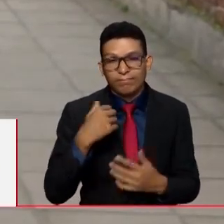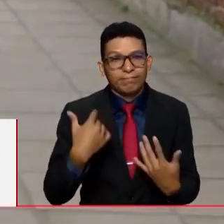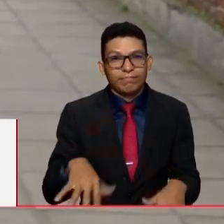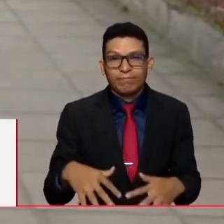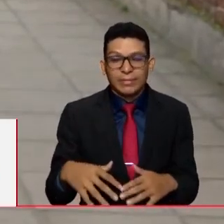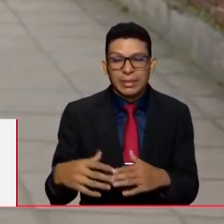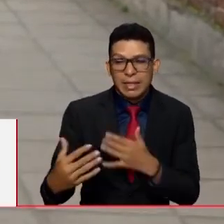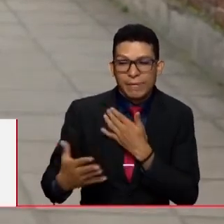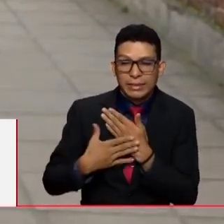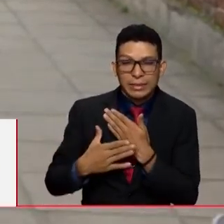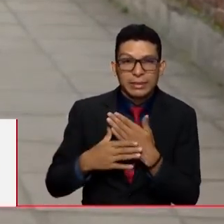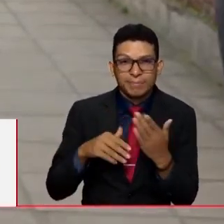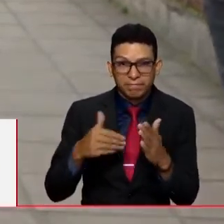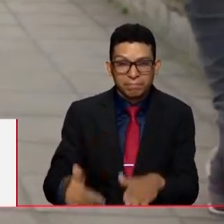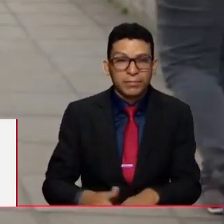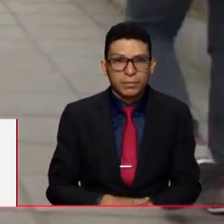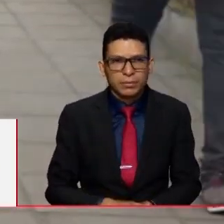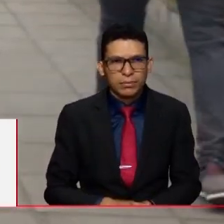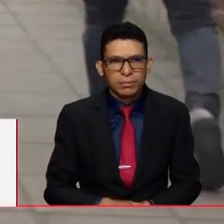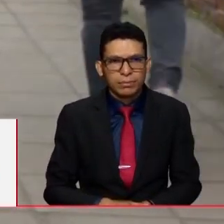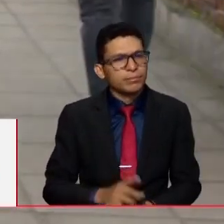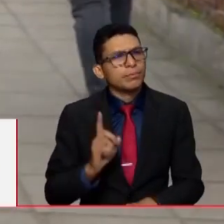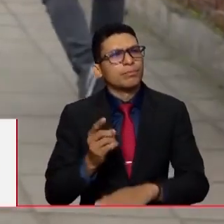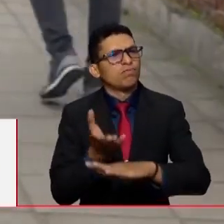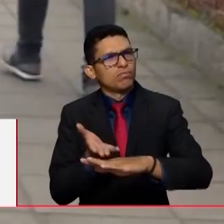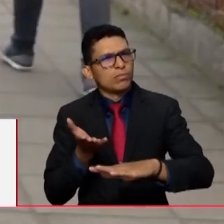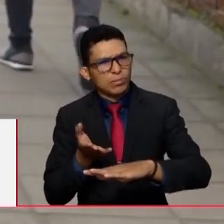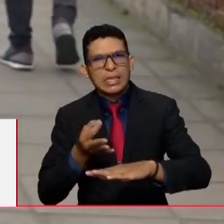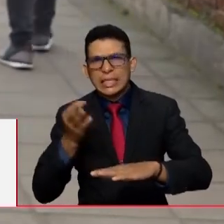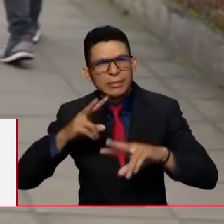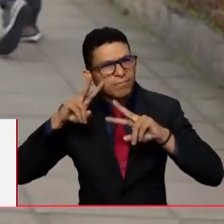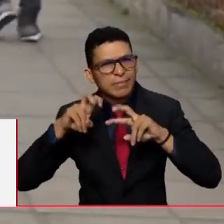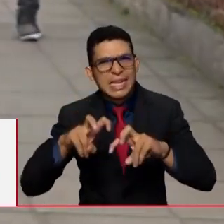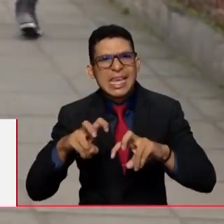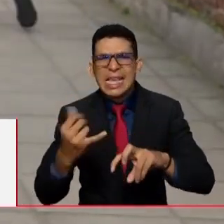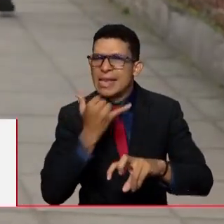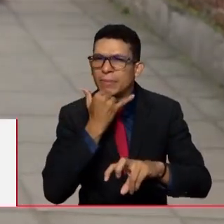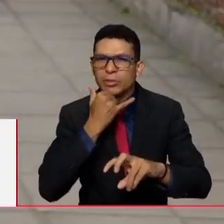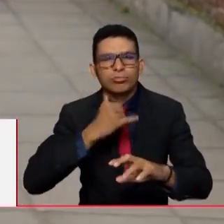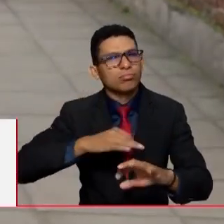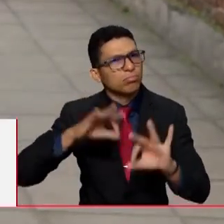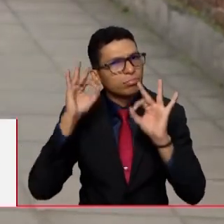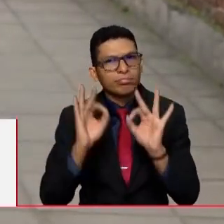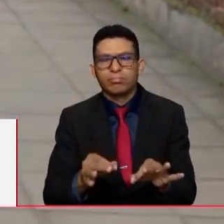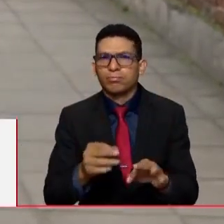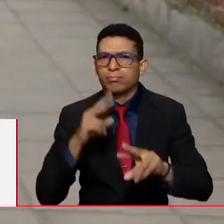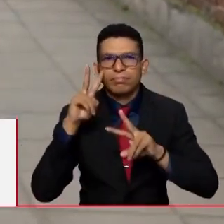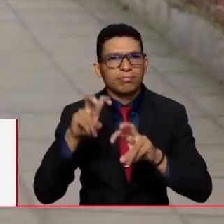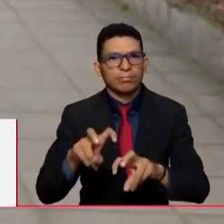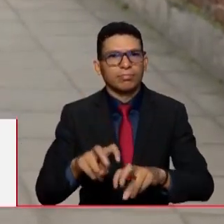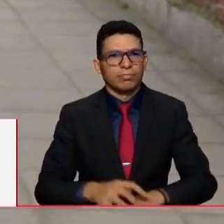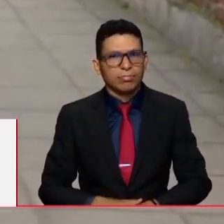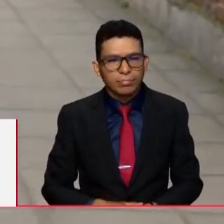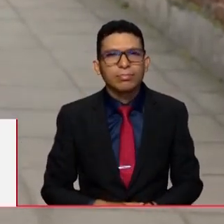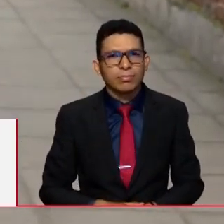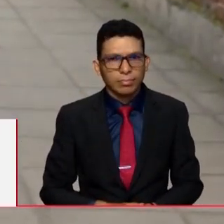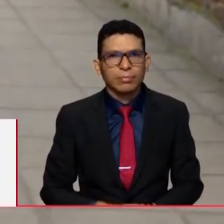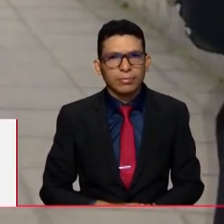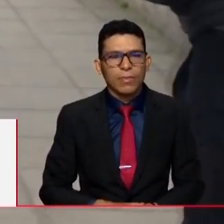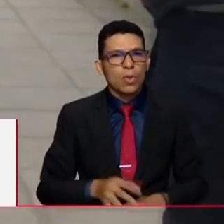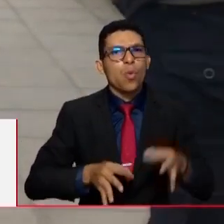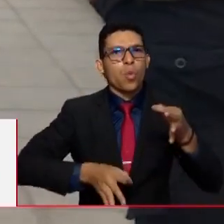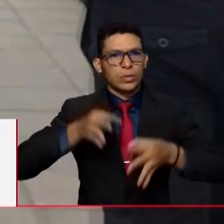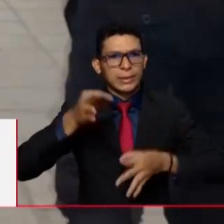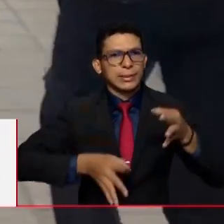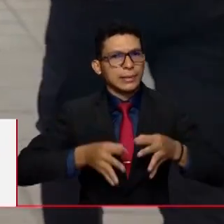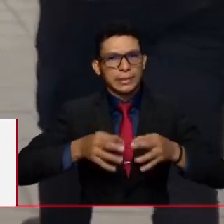razón. ¿Usted está pidiendo que se investigue realmente? Sí, sí señor, que se investigue. Que se haga justicia, que